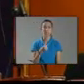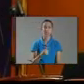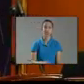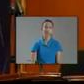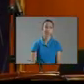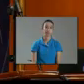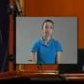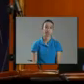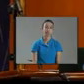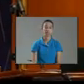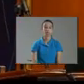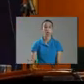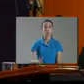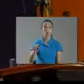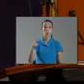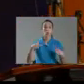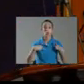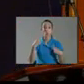mandado a hacer algo.